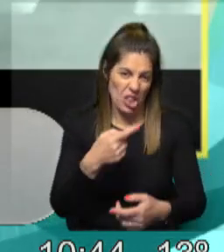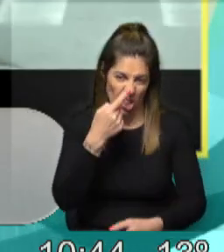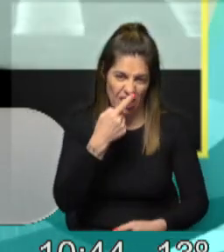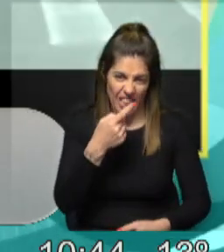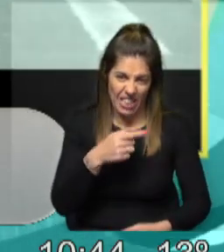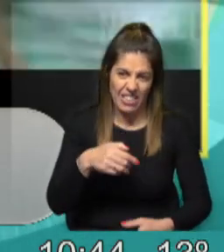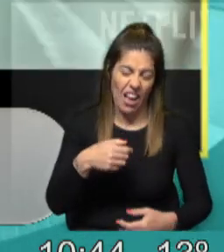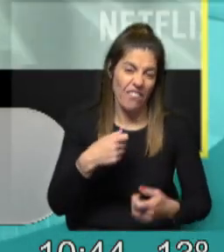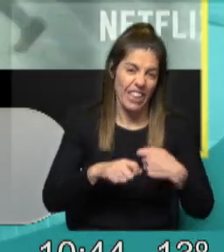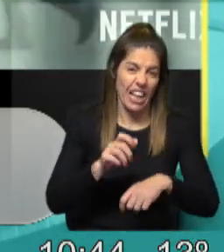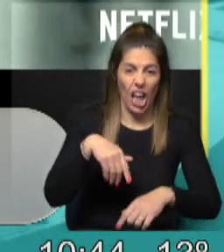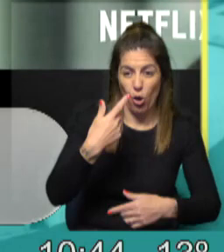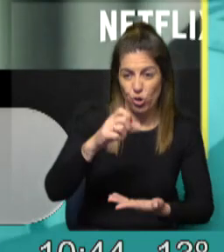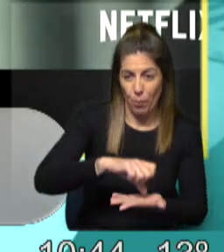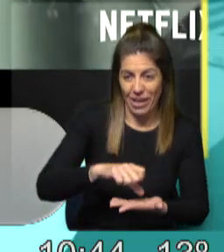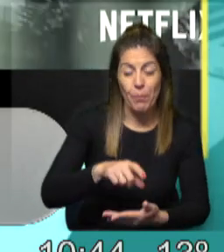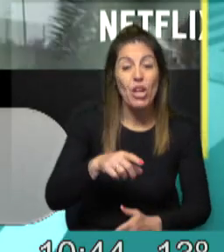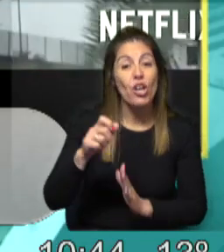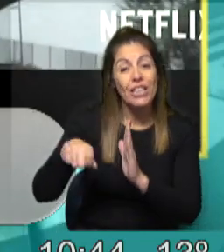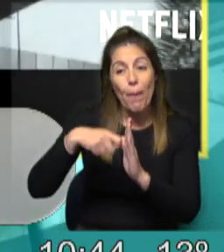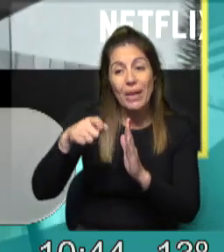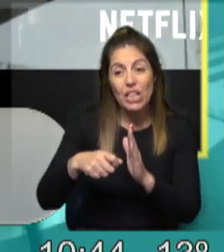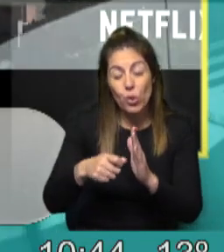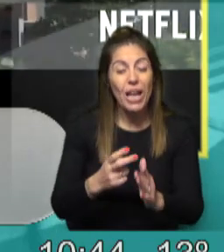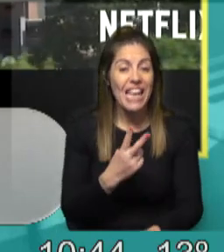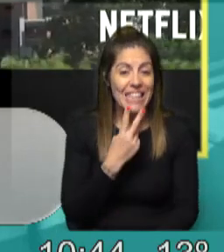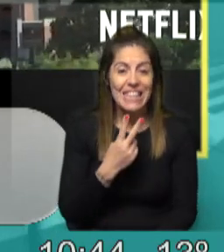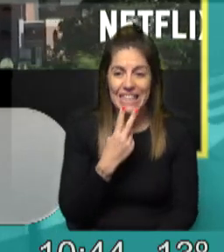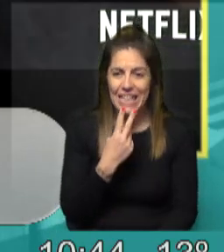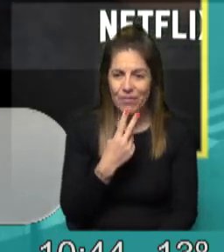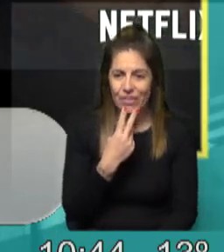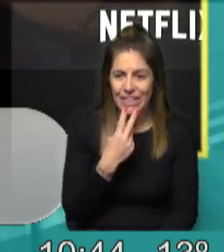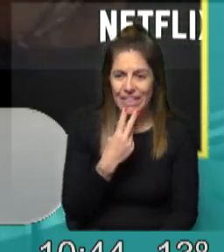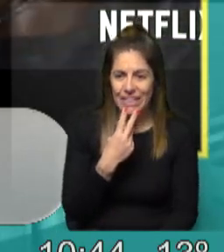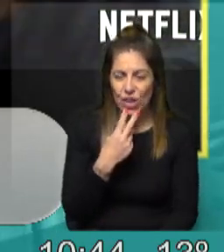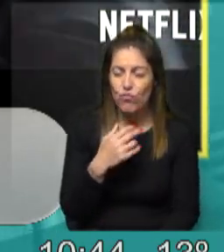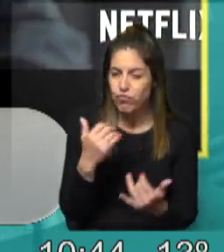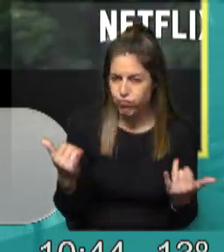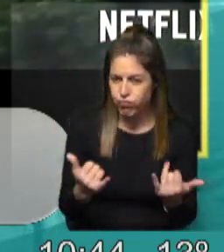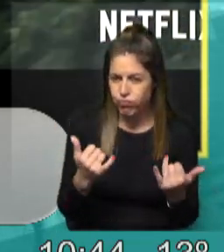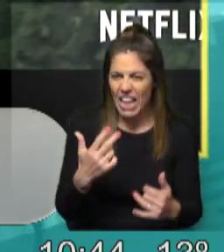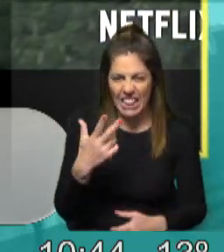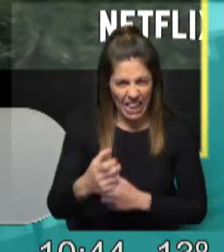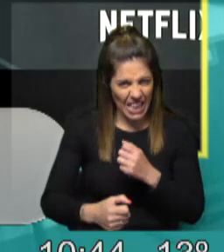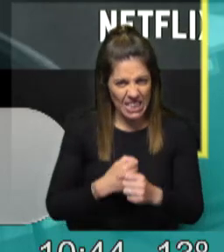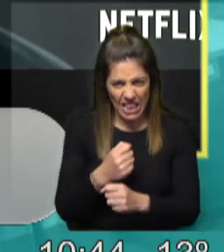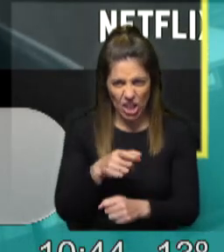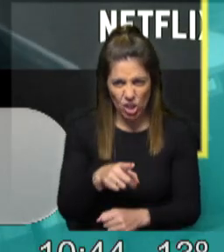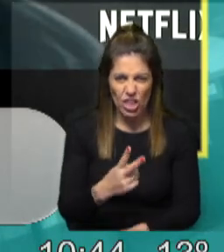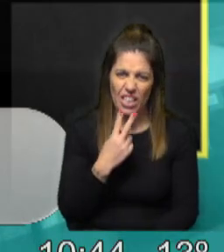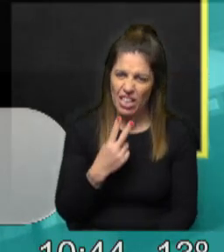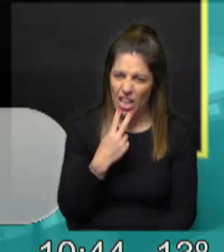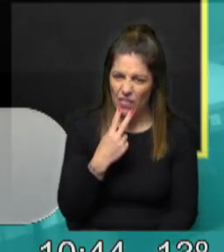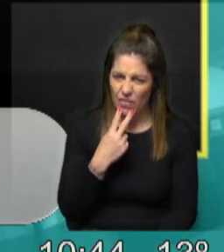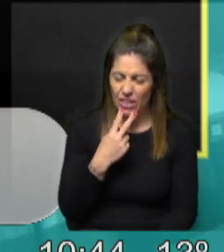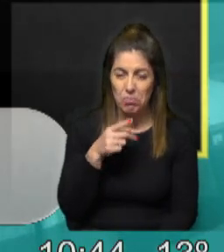salir. Pero esta película hace mucho tiempo que está en Netflix. Si digo hace 3 años que está, no le